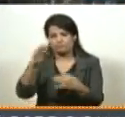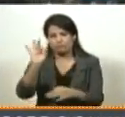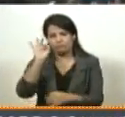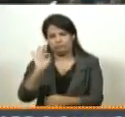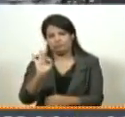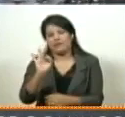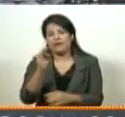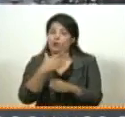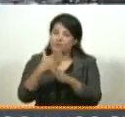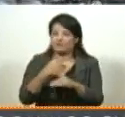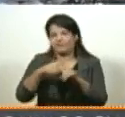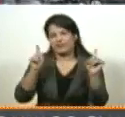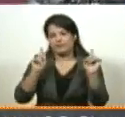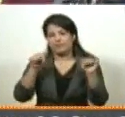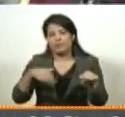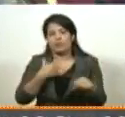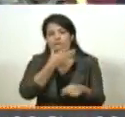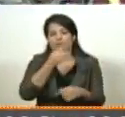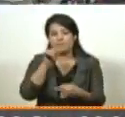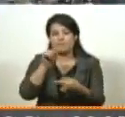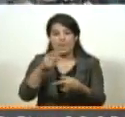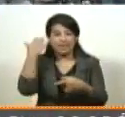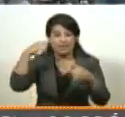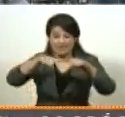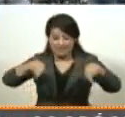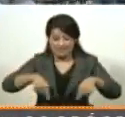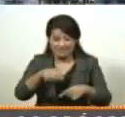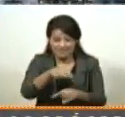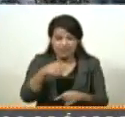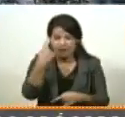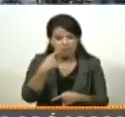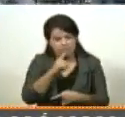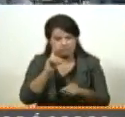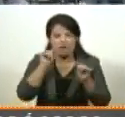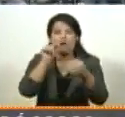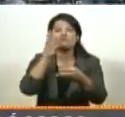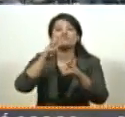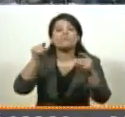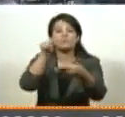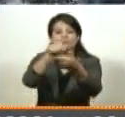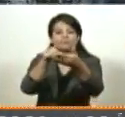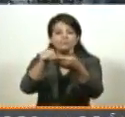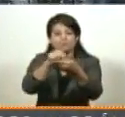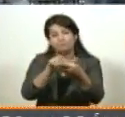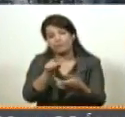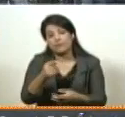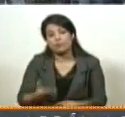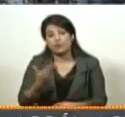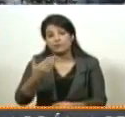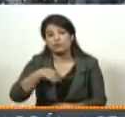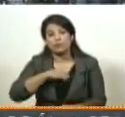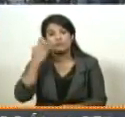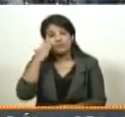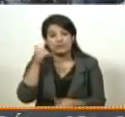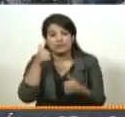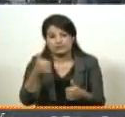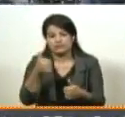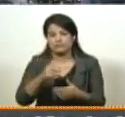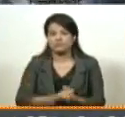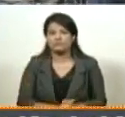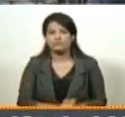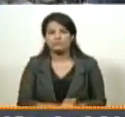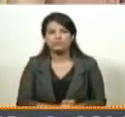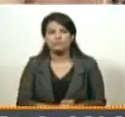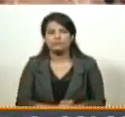distinta para votar. Que nos interesa mucho esta certificación del funcionamiento de la máquina. Ahora bien,